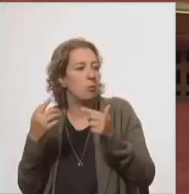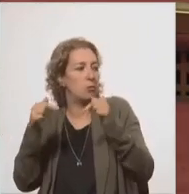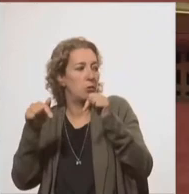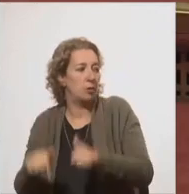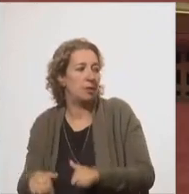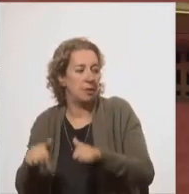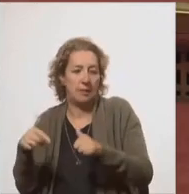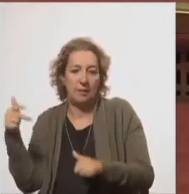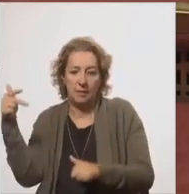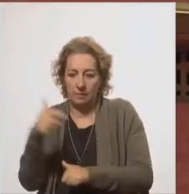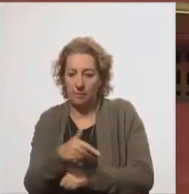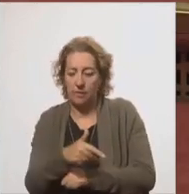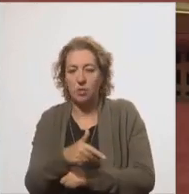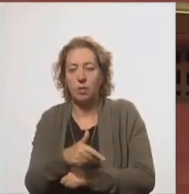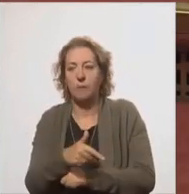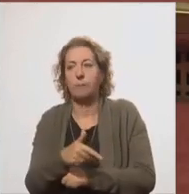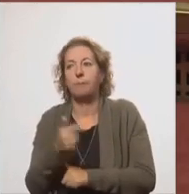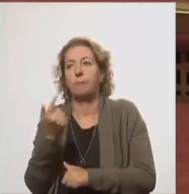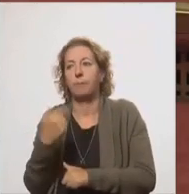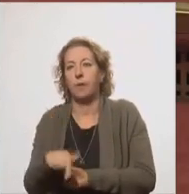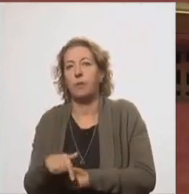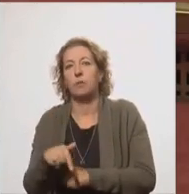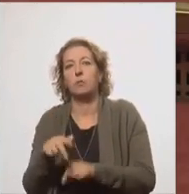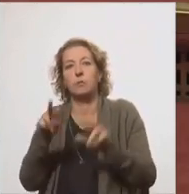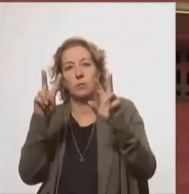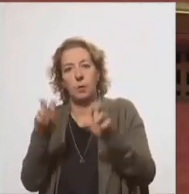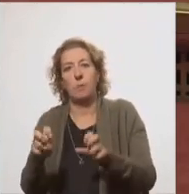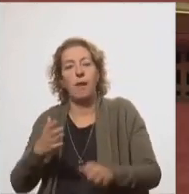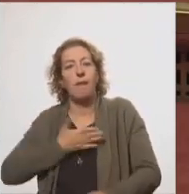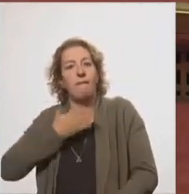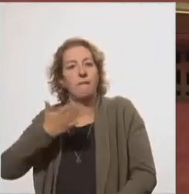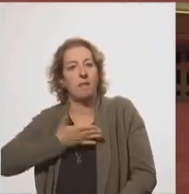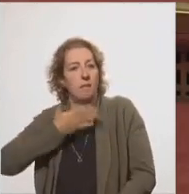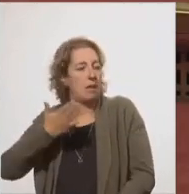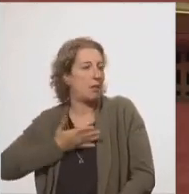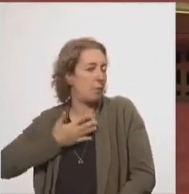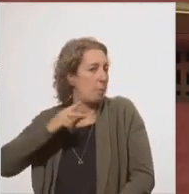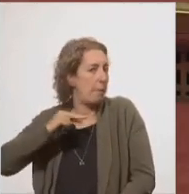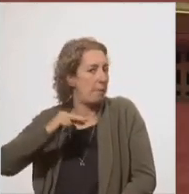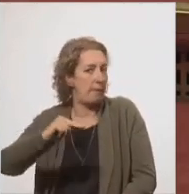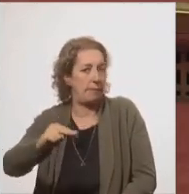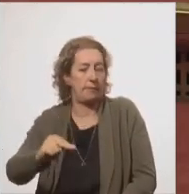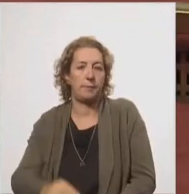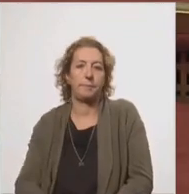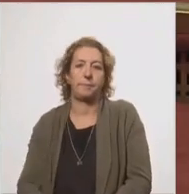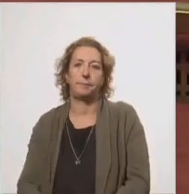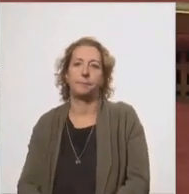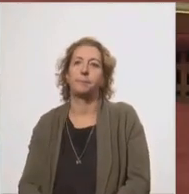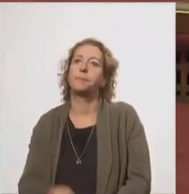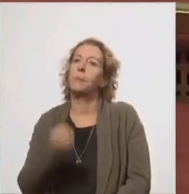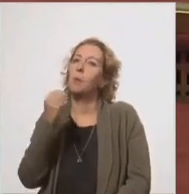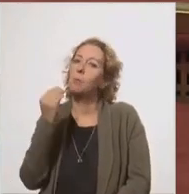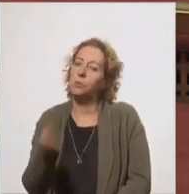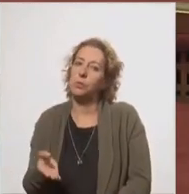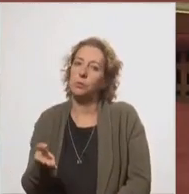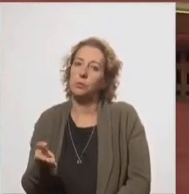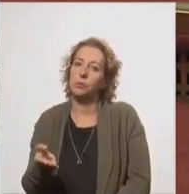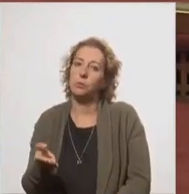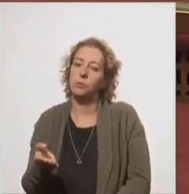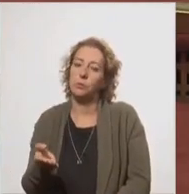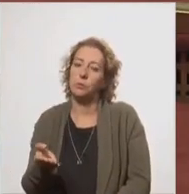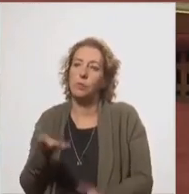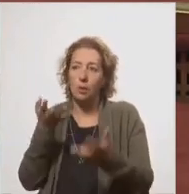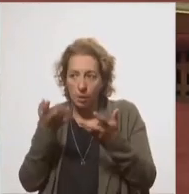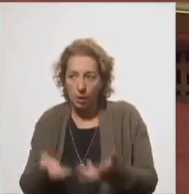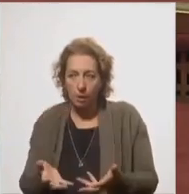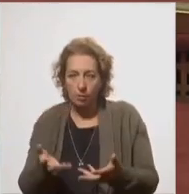fecha, su connotación histórica, es un factor reivindicativo permanente. Por eso quiero,